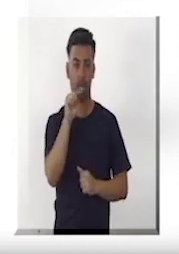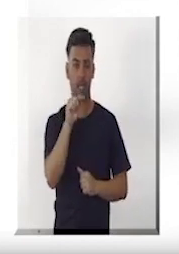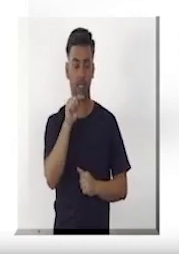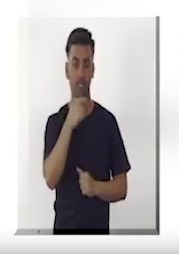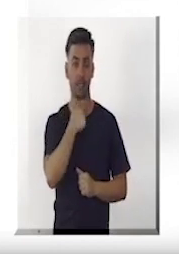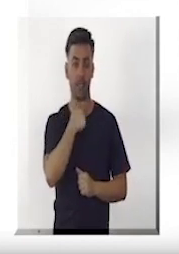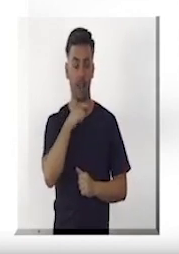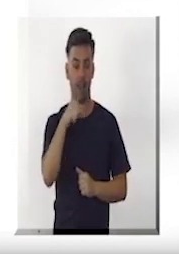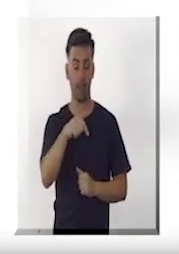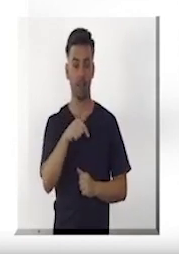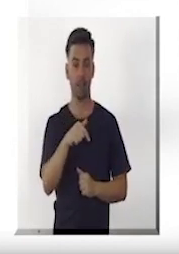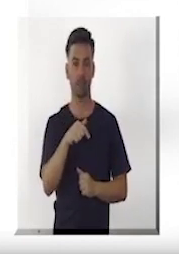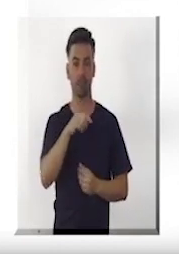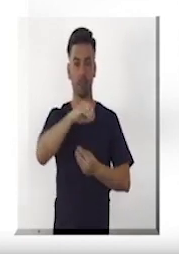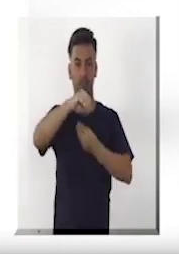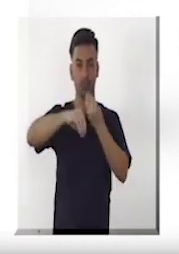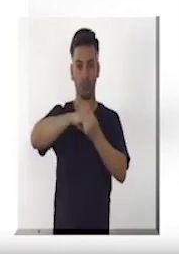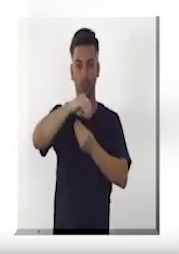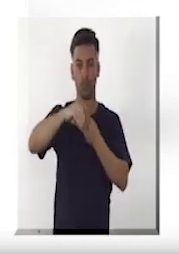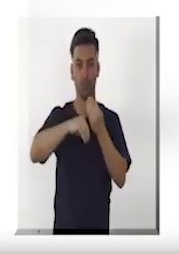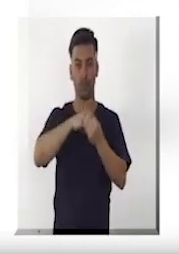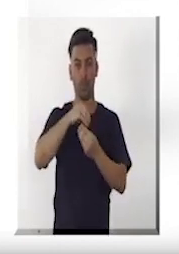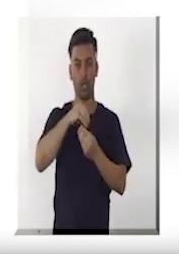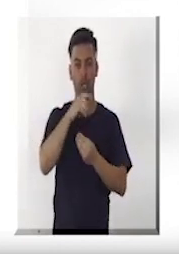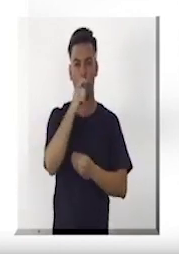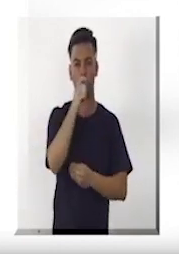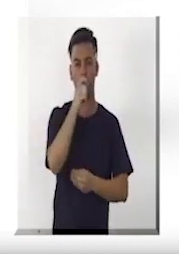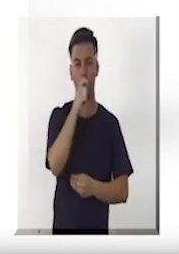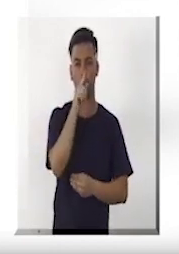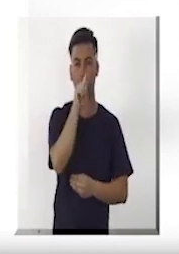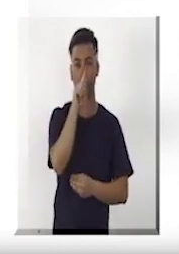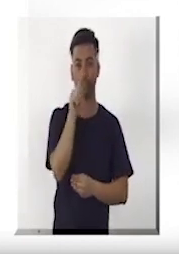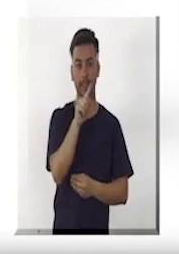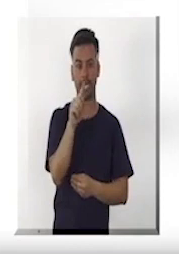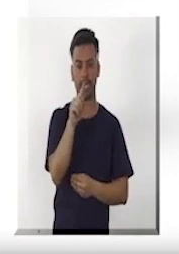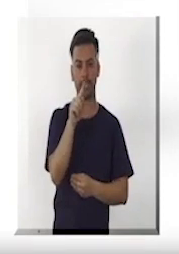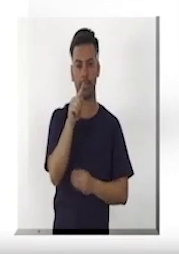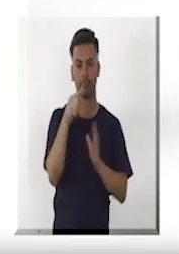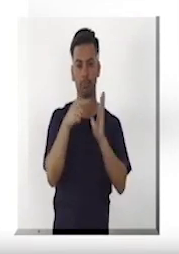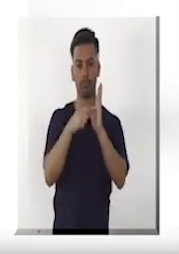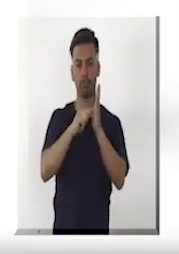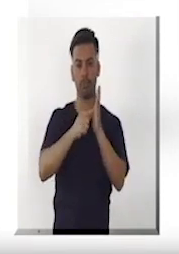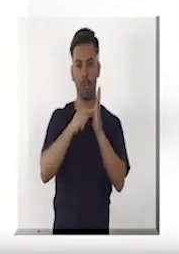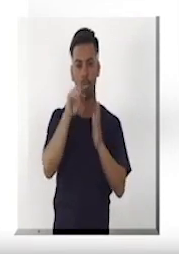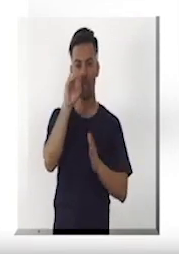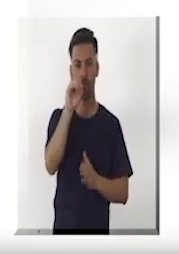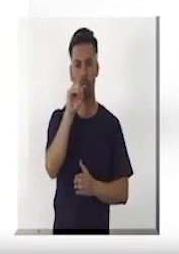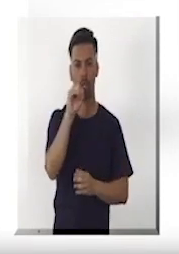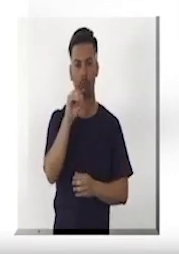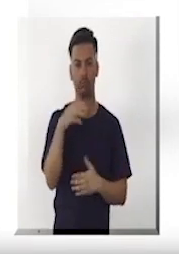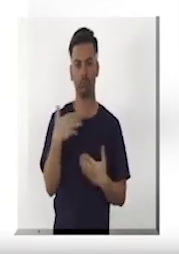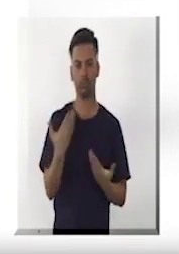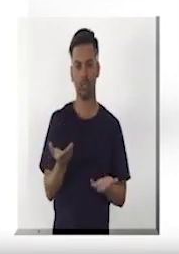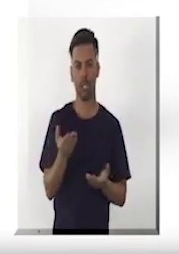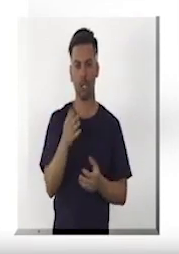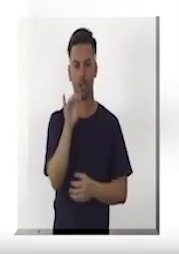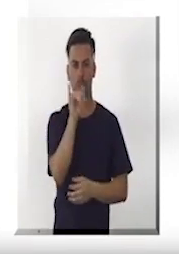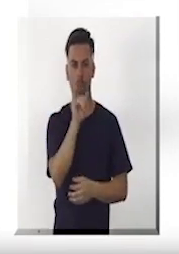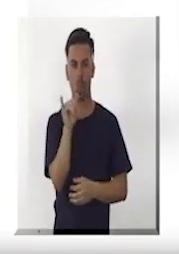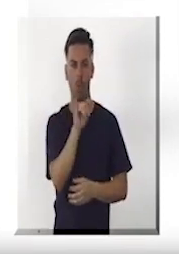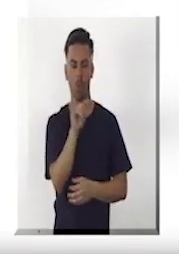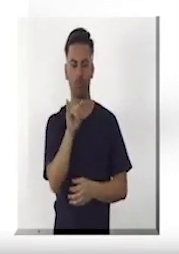caso, cuando sustituimos el valor de z por 0 y efectuamos las operaciones, nos queda